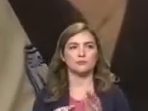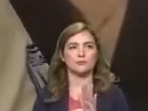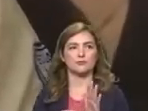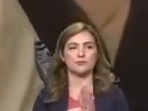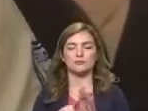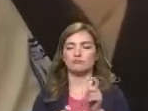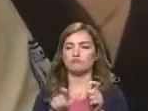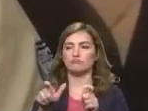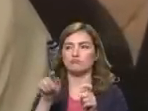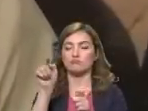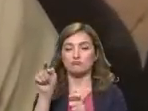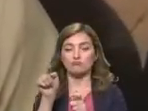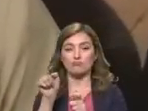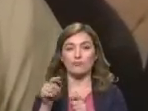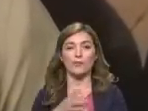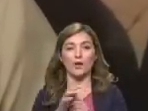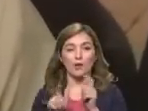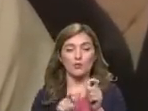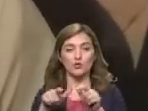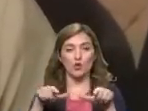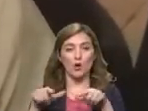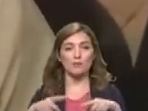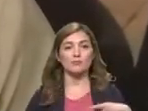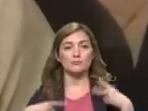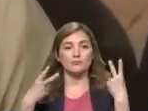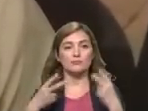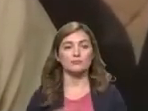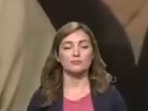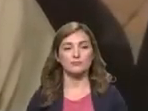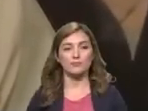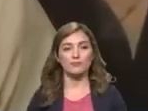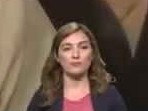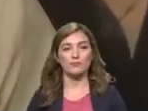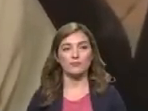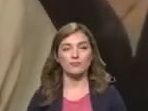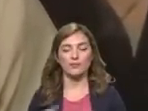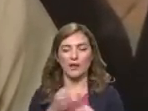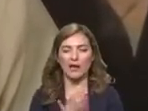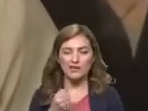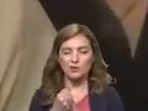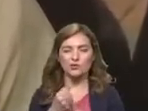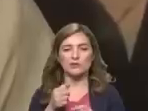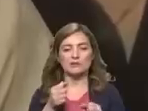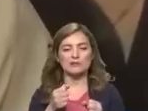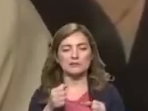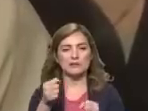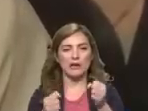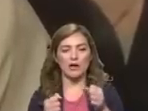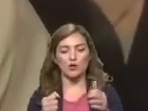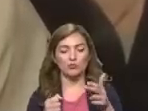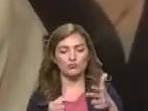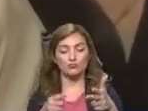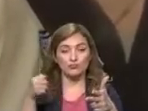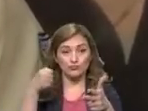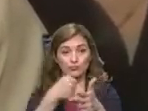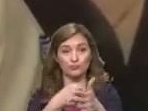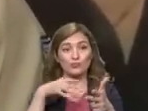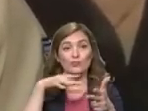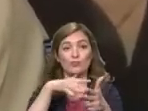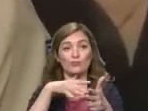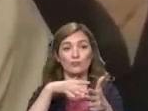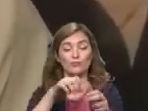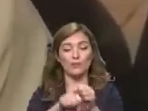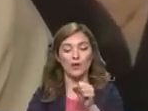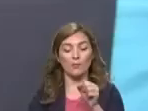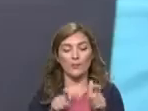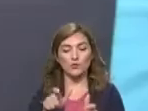las personas que viven en el sector. Hubieron algún tipo de agresiones a los vehículos, algún tipo de agresión a las personas que